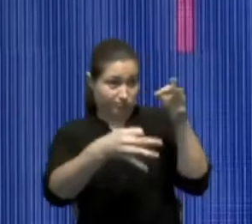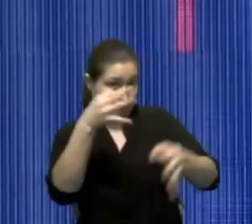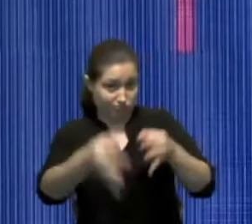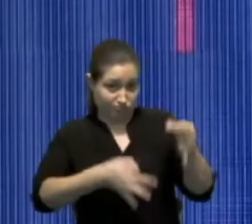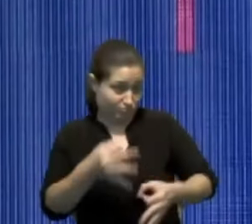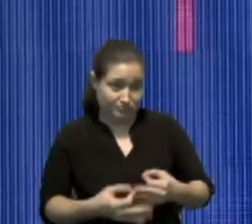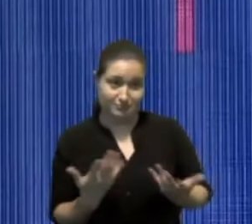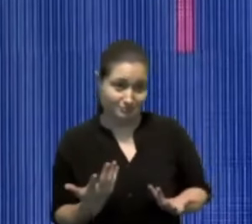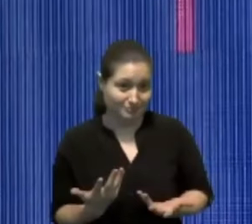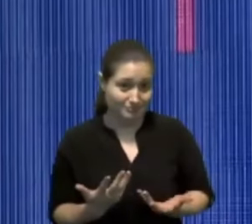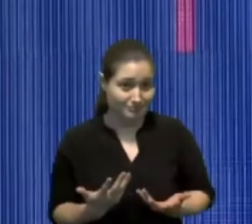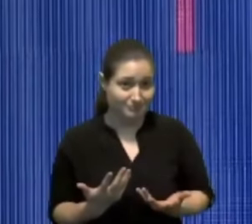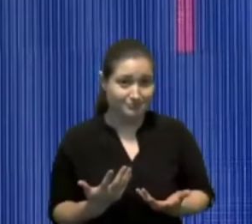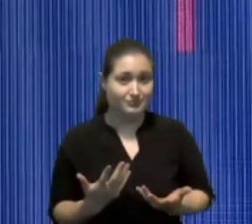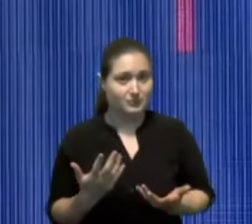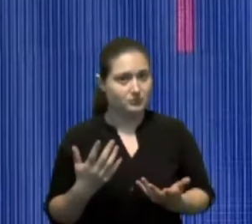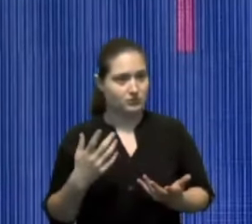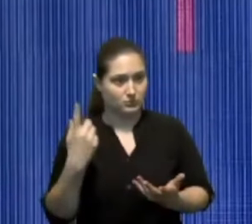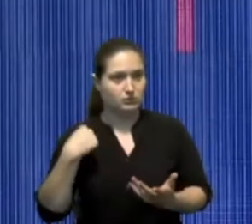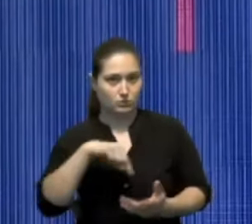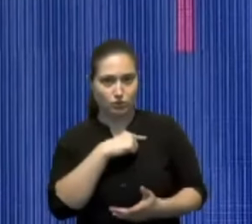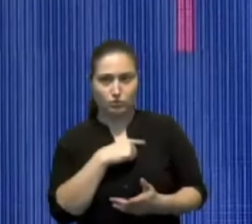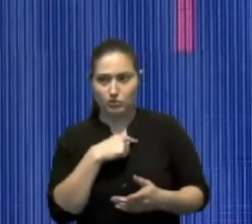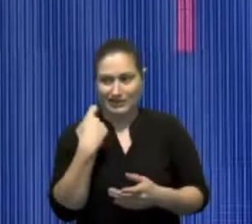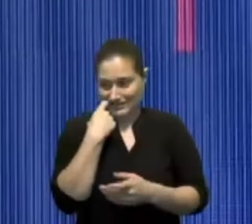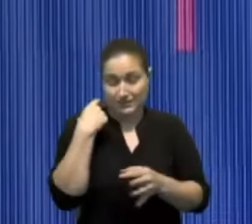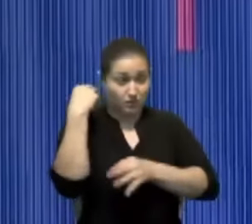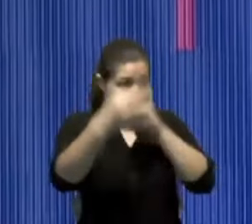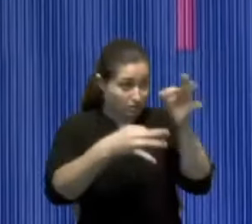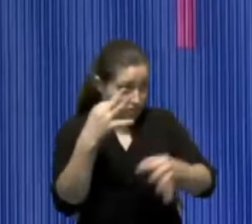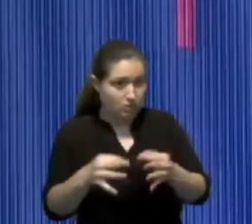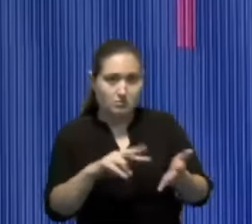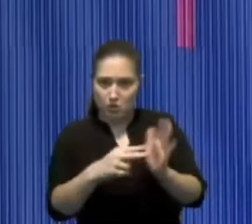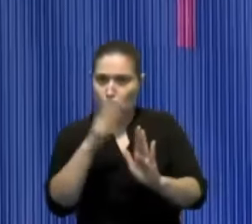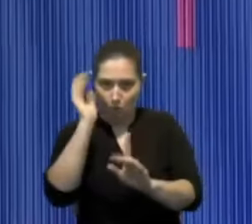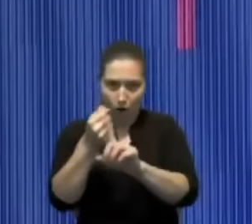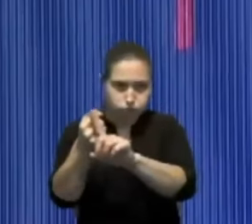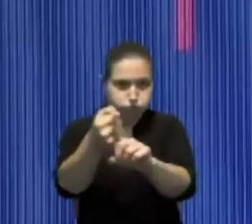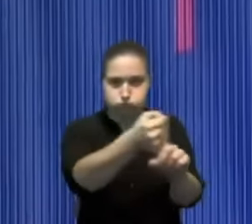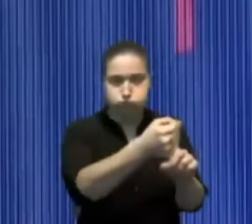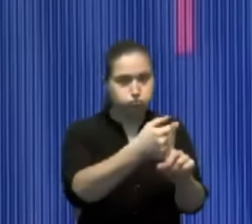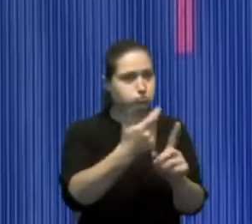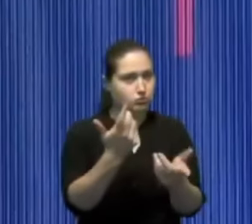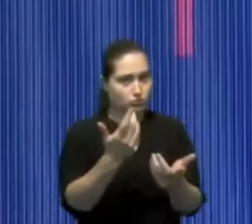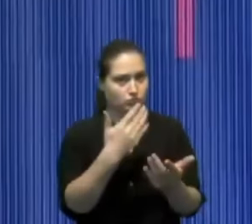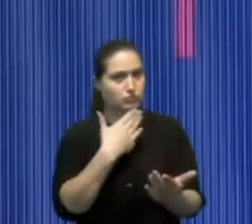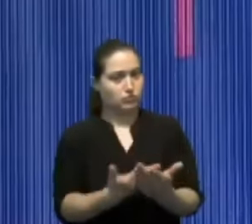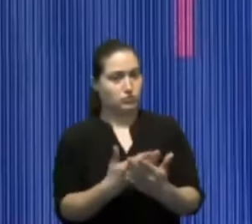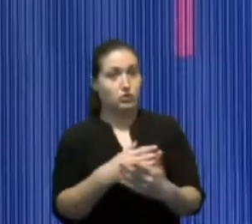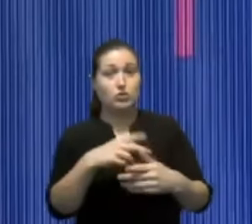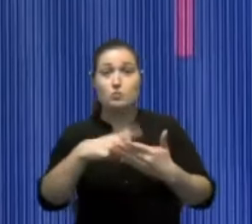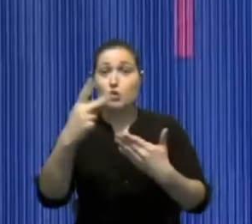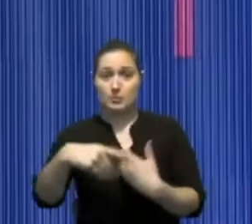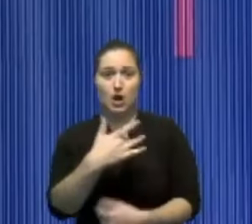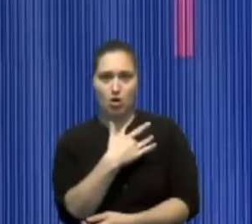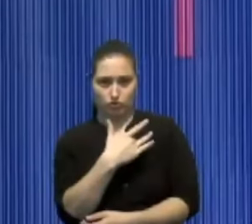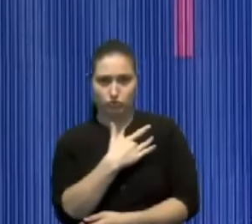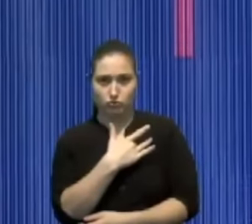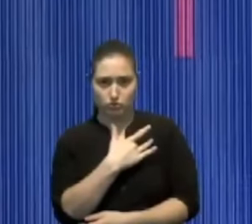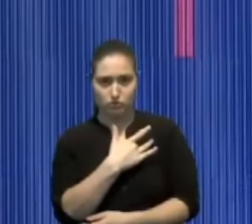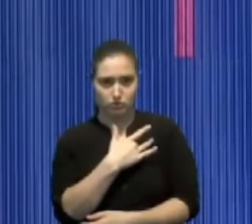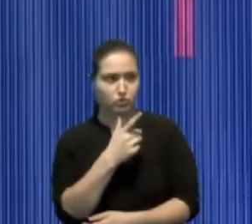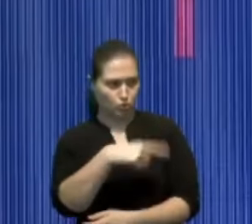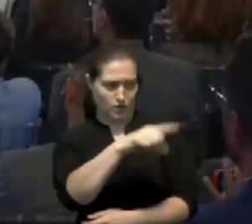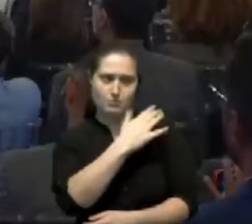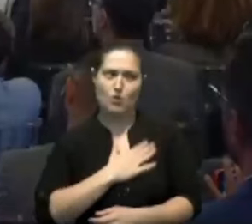aquí esto influye altagracia en gran parte de la población incluso Este programa hard que yo le digo que por favor lo den cada vez más a